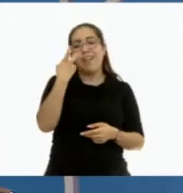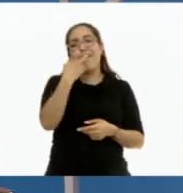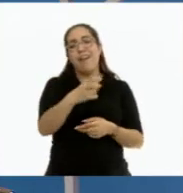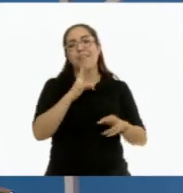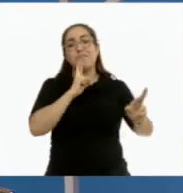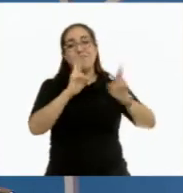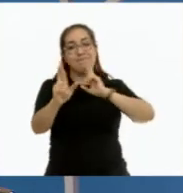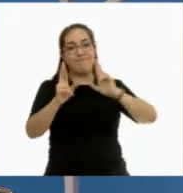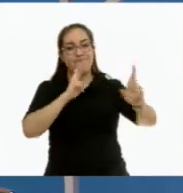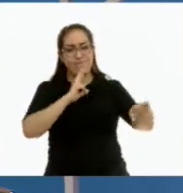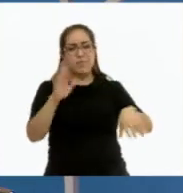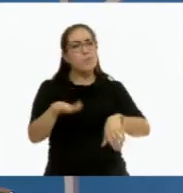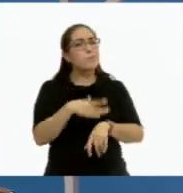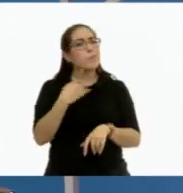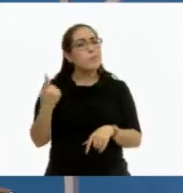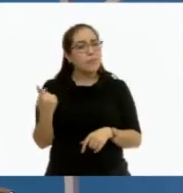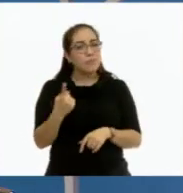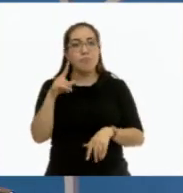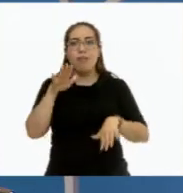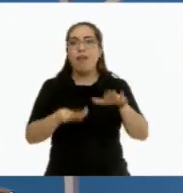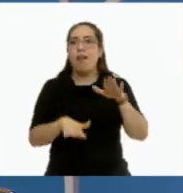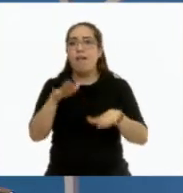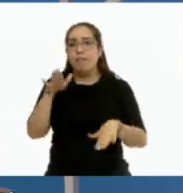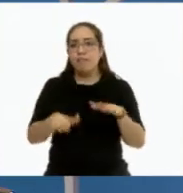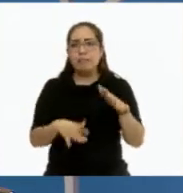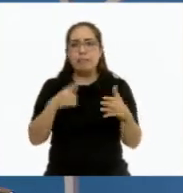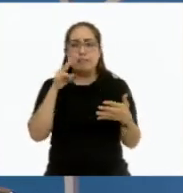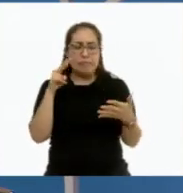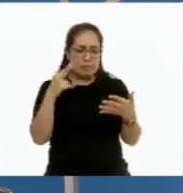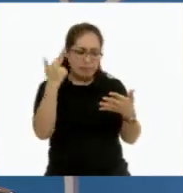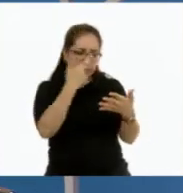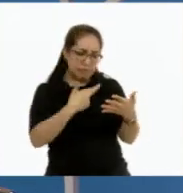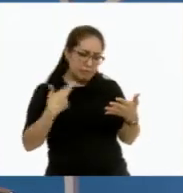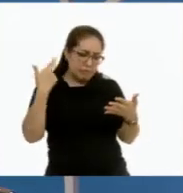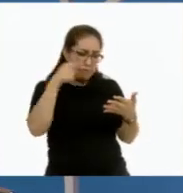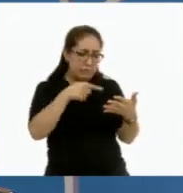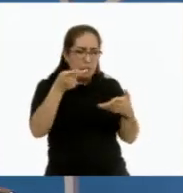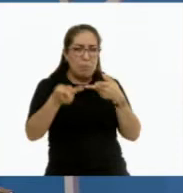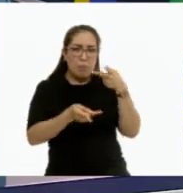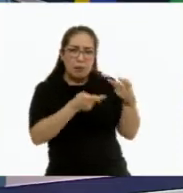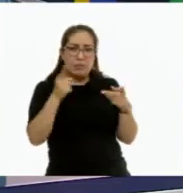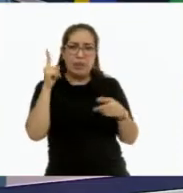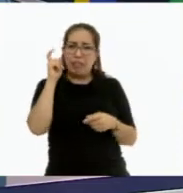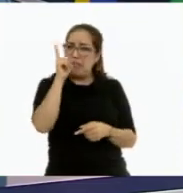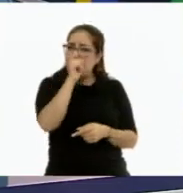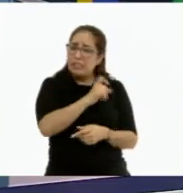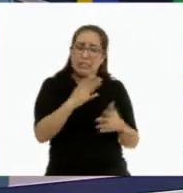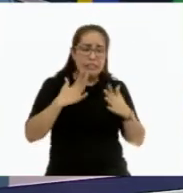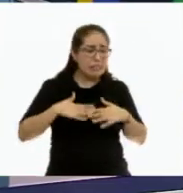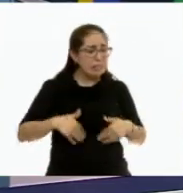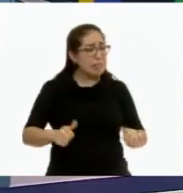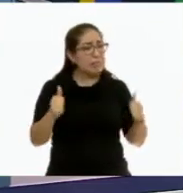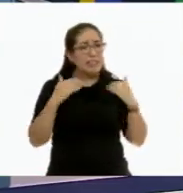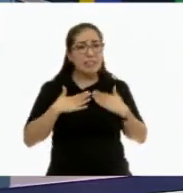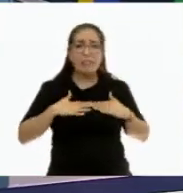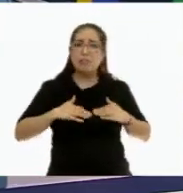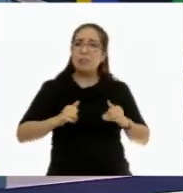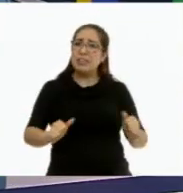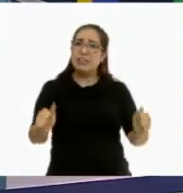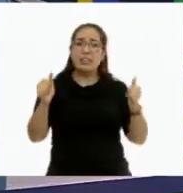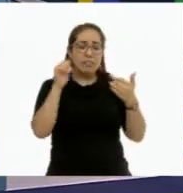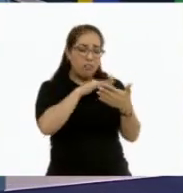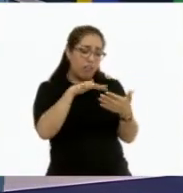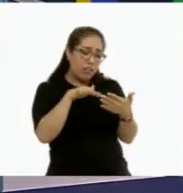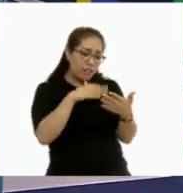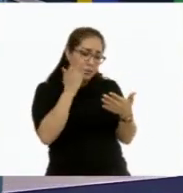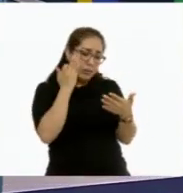importante porque a veces nos quedamos revisando esas preguntas que son muy complejas. Sí. Y ahí invertimos la mayor parte